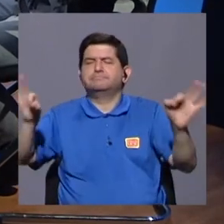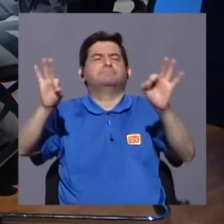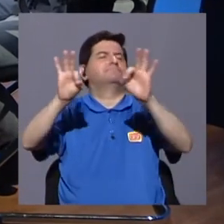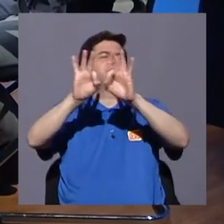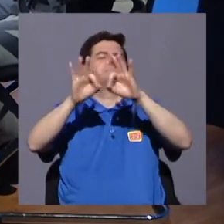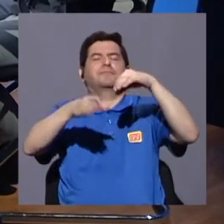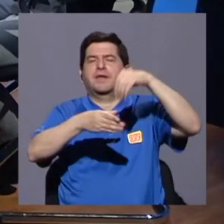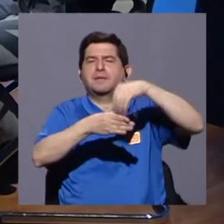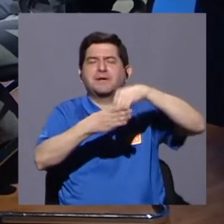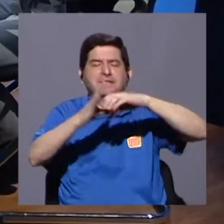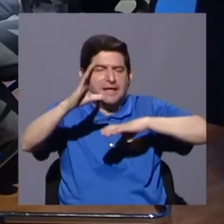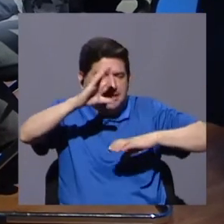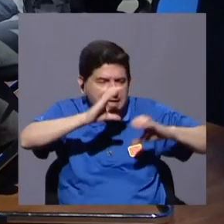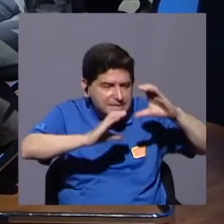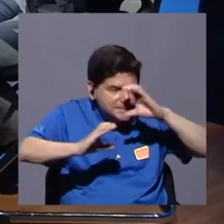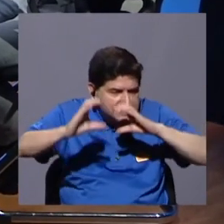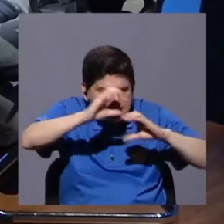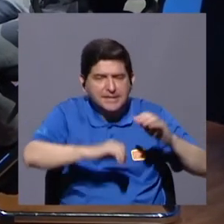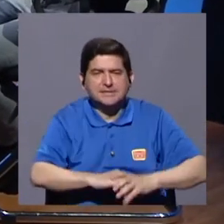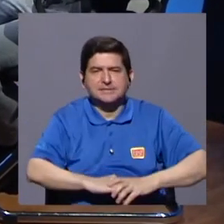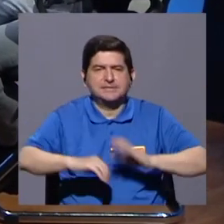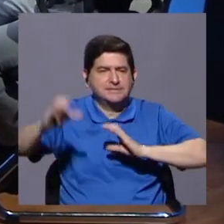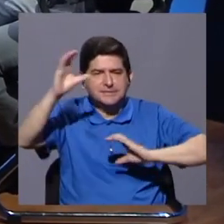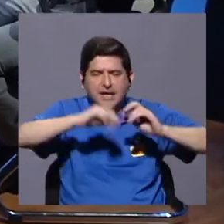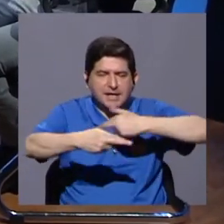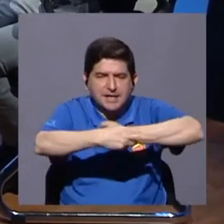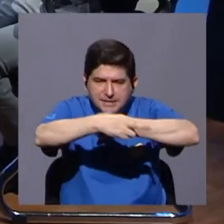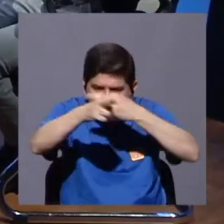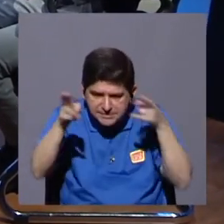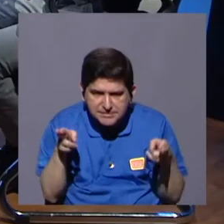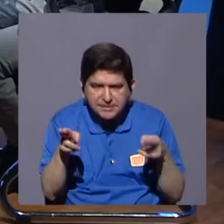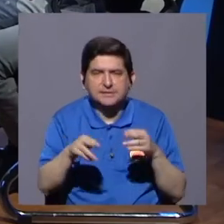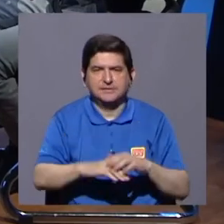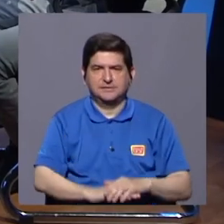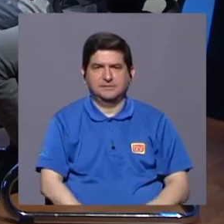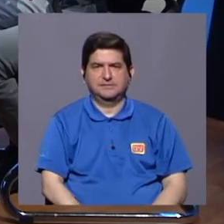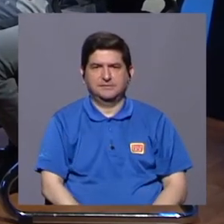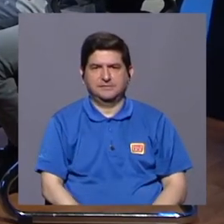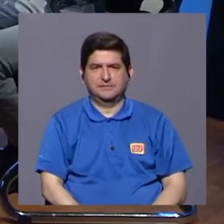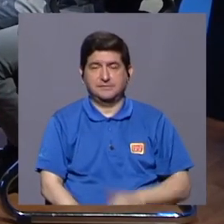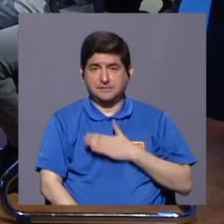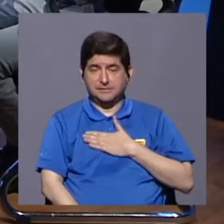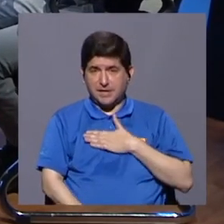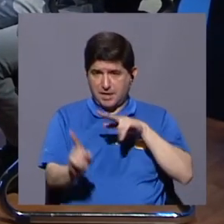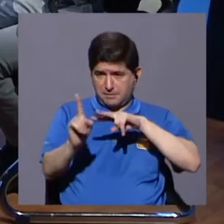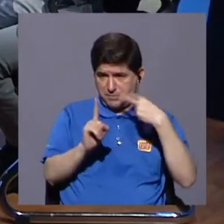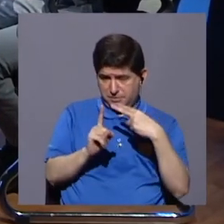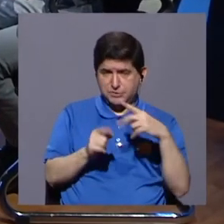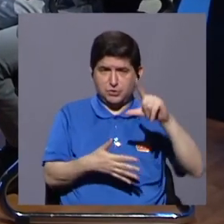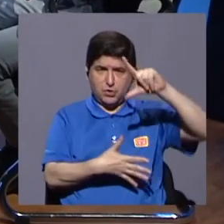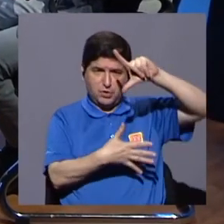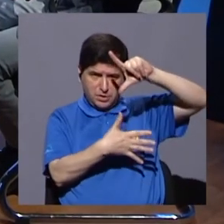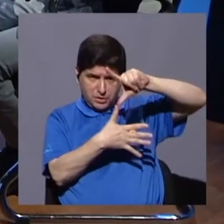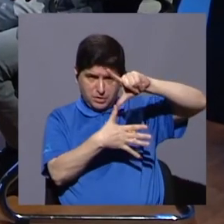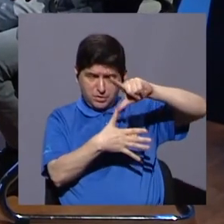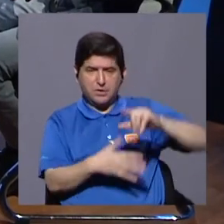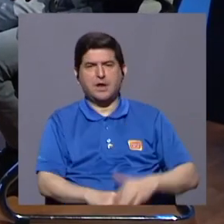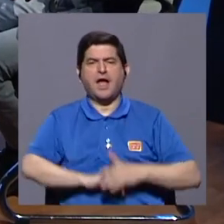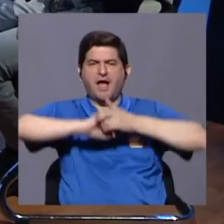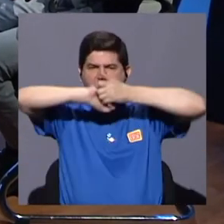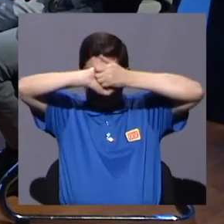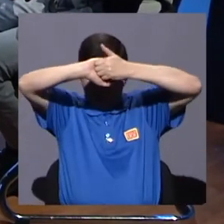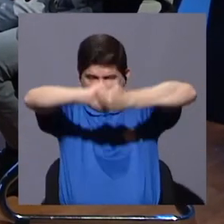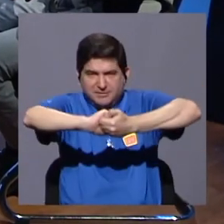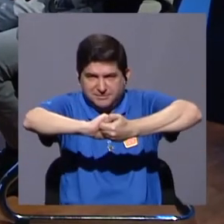se invierte en ciencia que se invierte en ciencia a nivel regional y que mi visión es que a nivel de américa latina' formemos alianzas